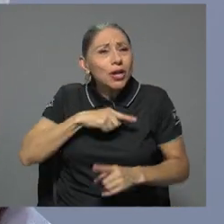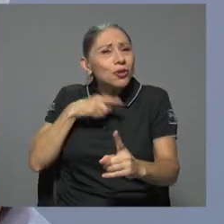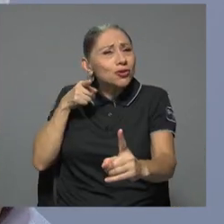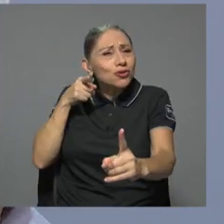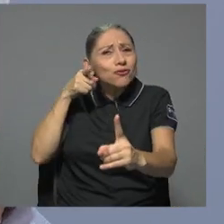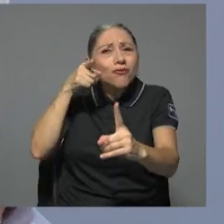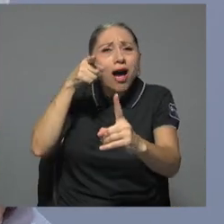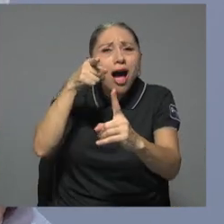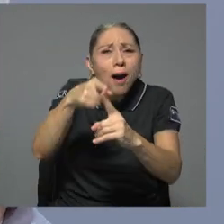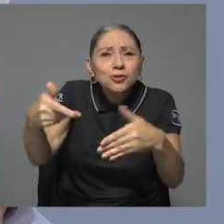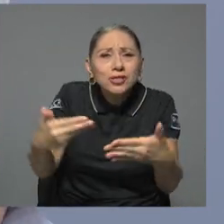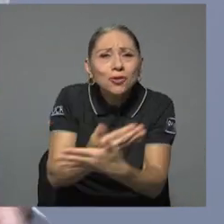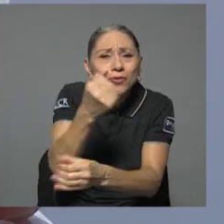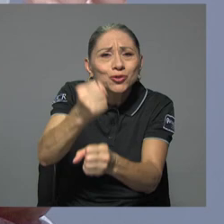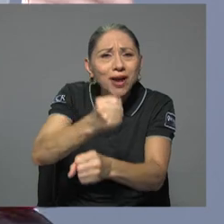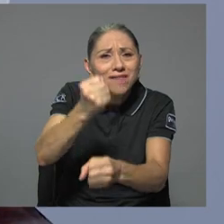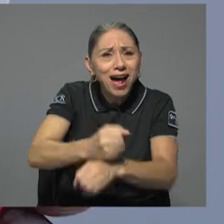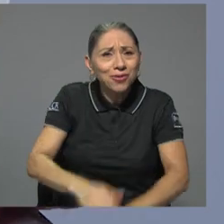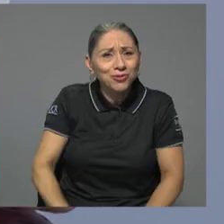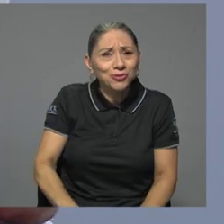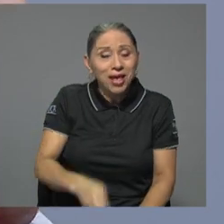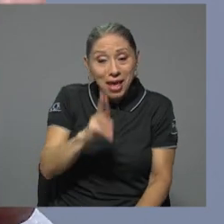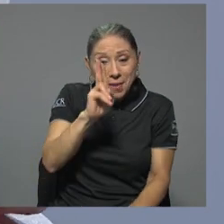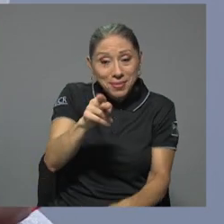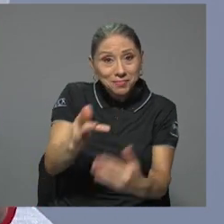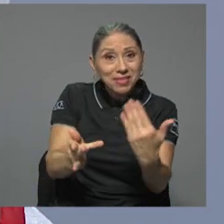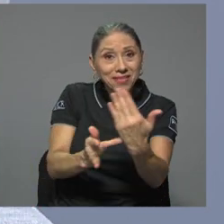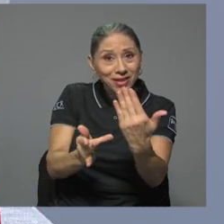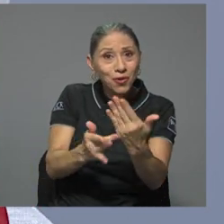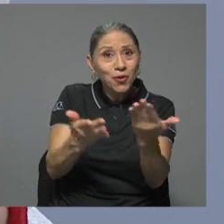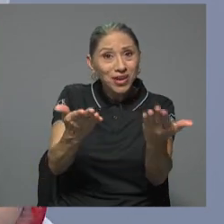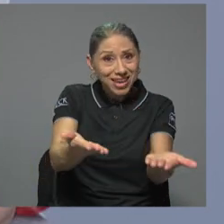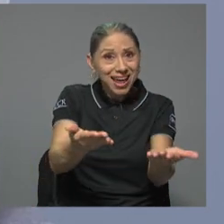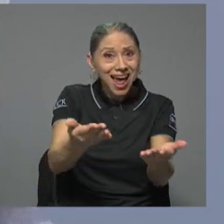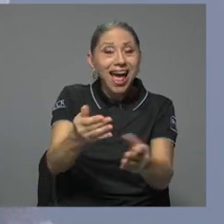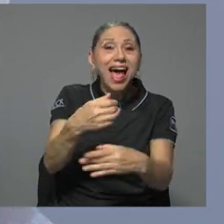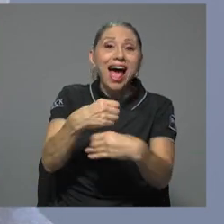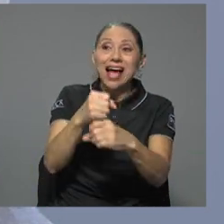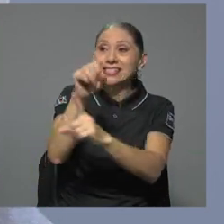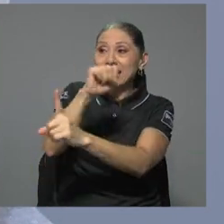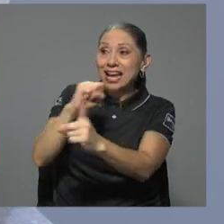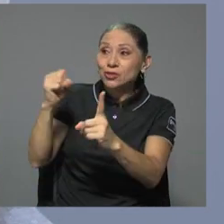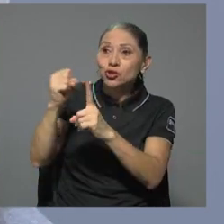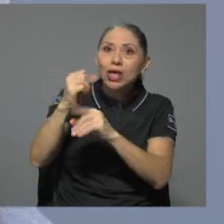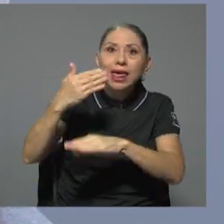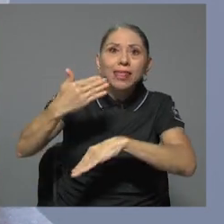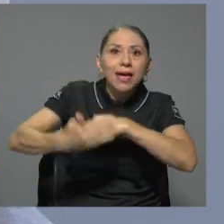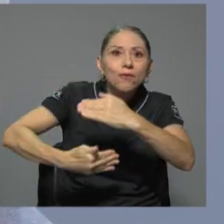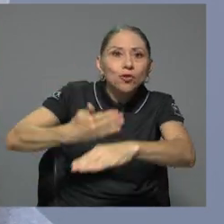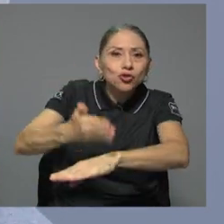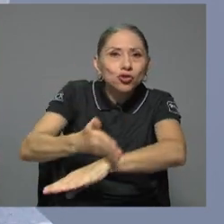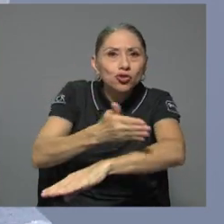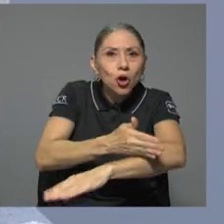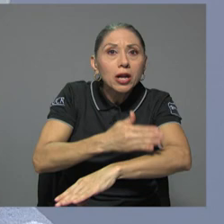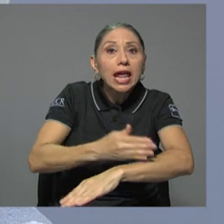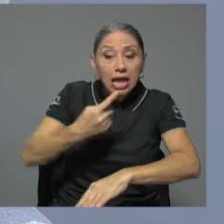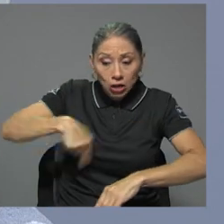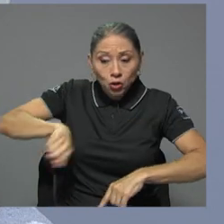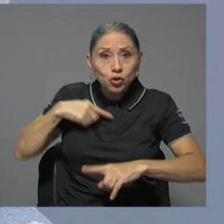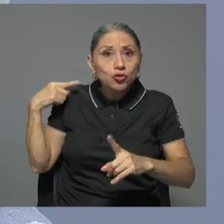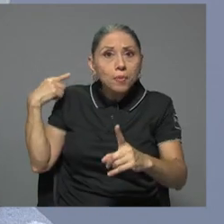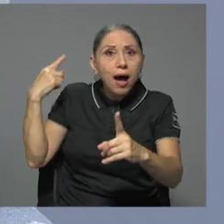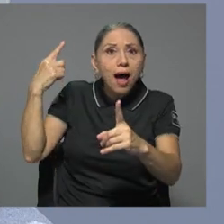trabajos o sea la misma tecnología hace que la sociedad evolucione vamos hacia nuevos trabajos hacia nuevos retos